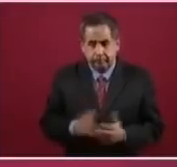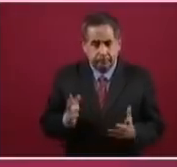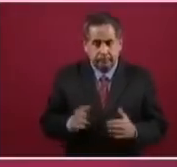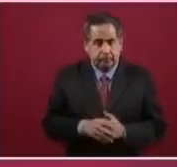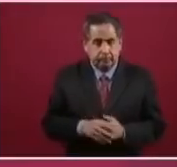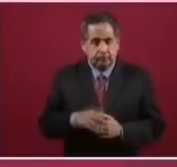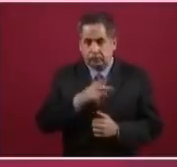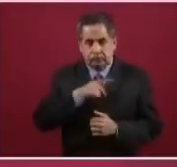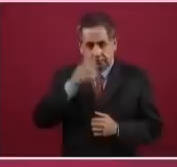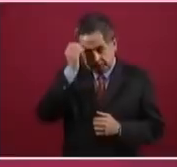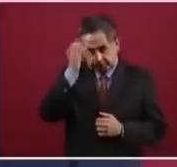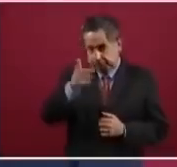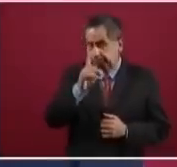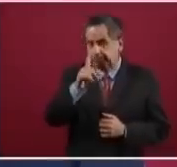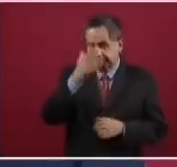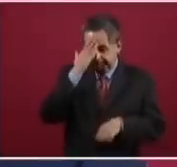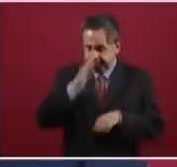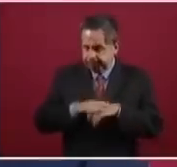no nos olvidamos